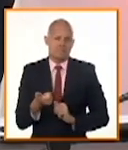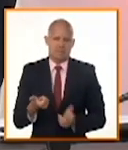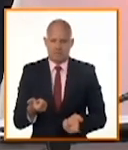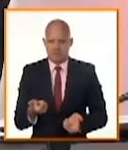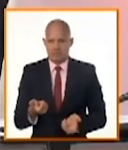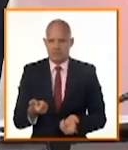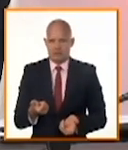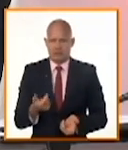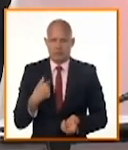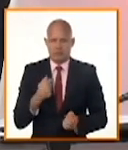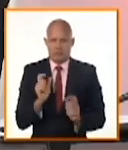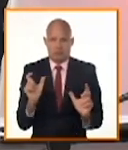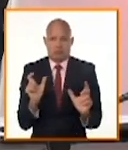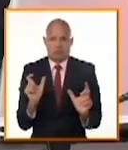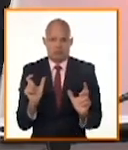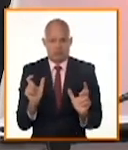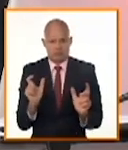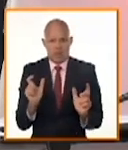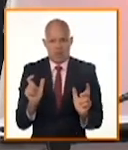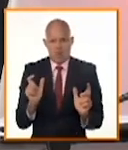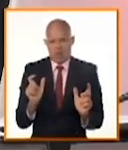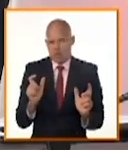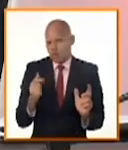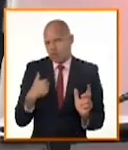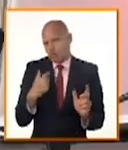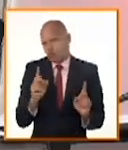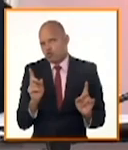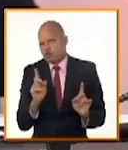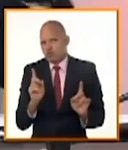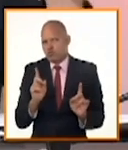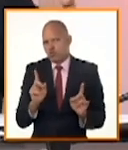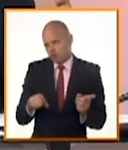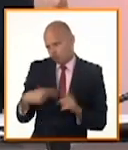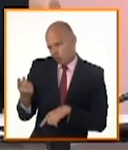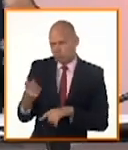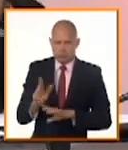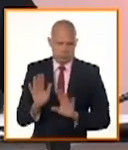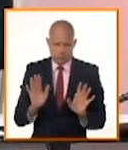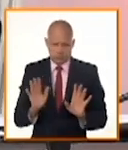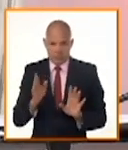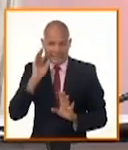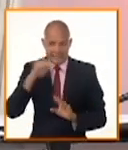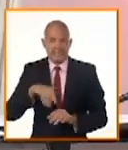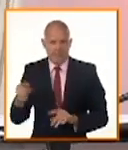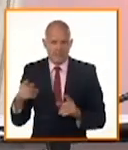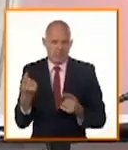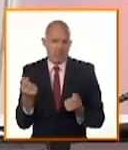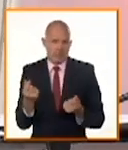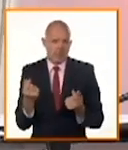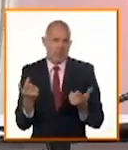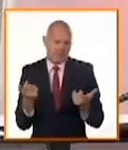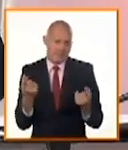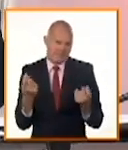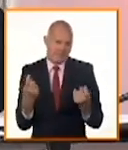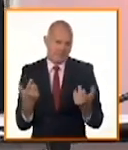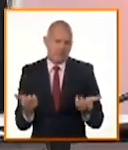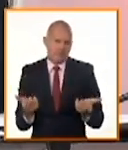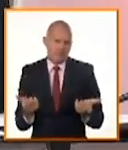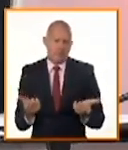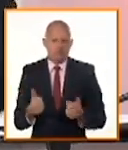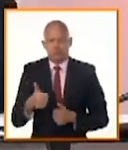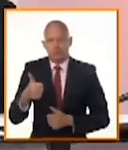juzgan a ninguna acción O sea hay que buscar todas las soluciones posibles para que ese que necesiten millón de pesos pueda hacerlo de una manera también